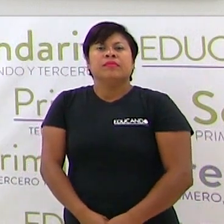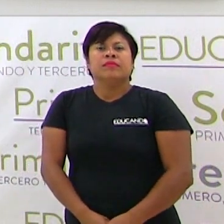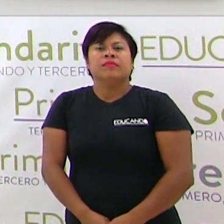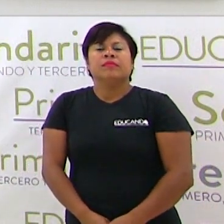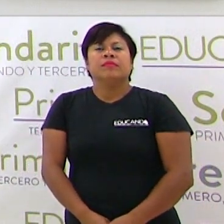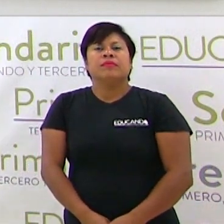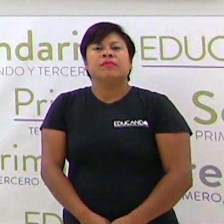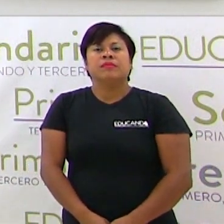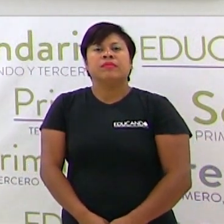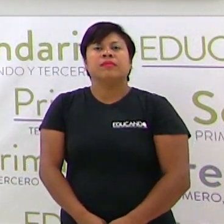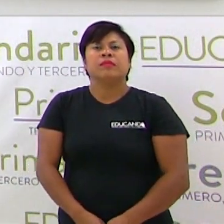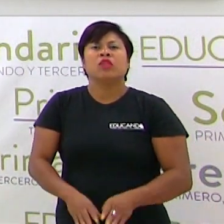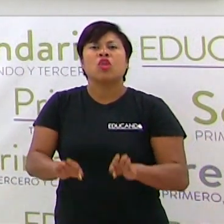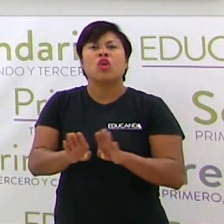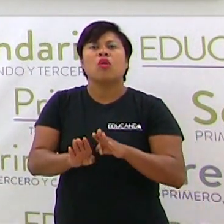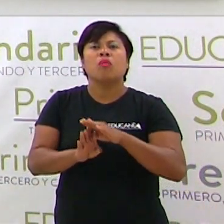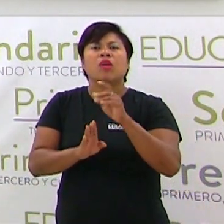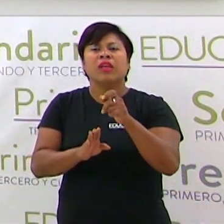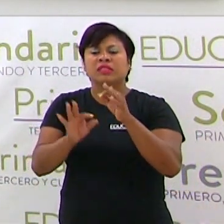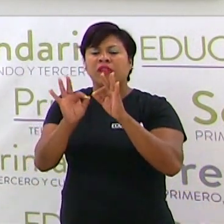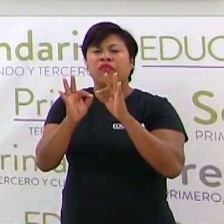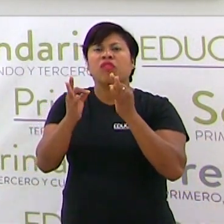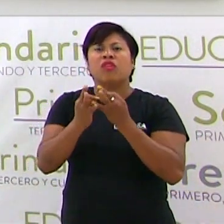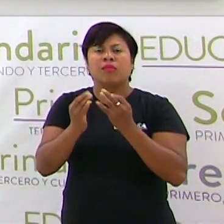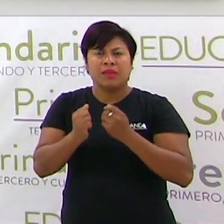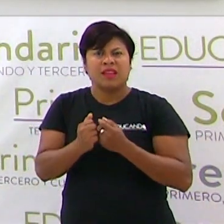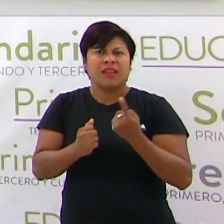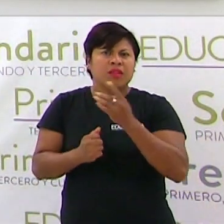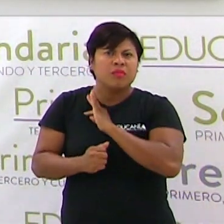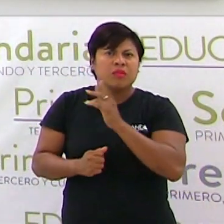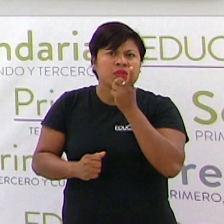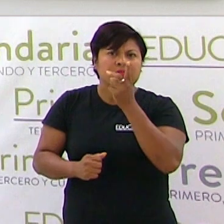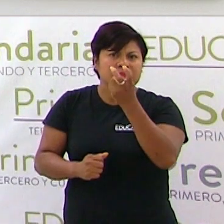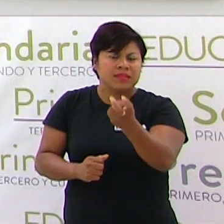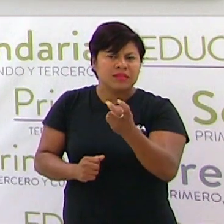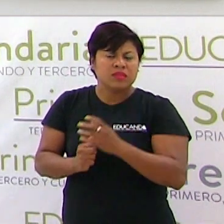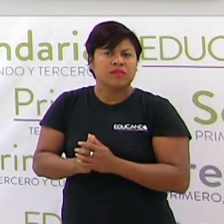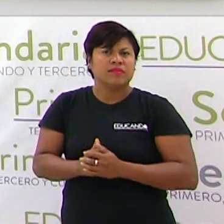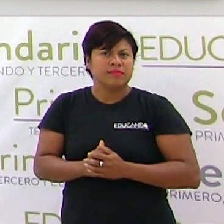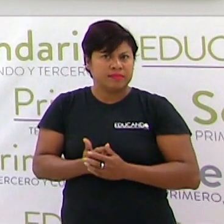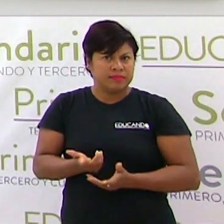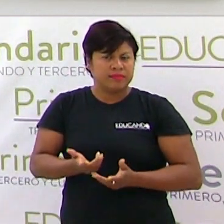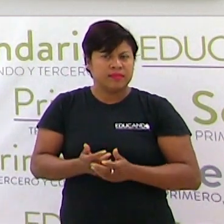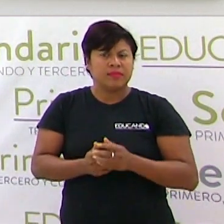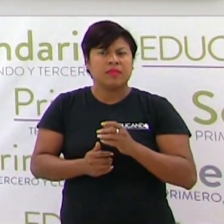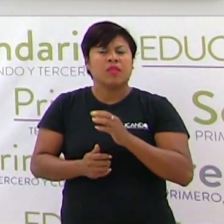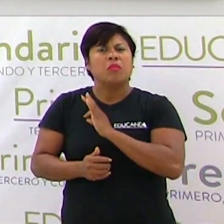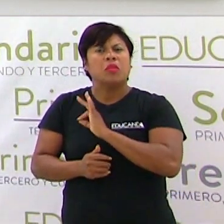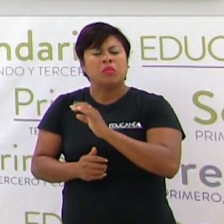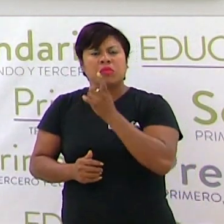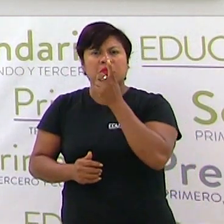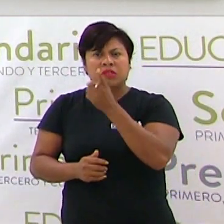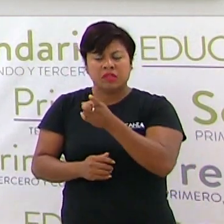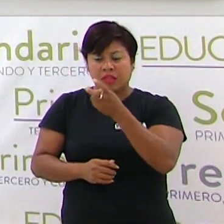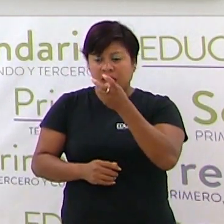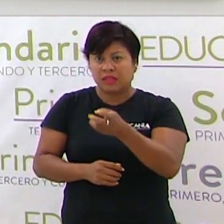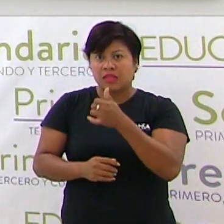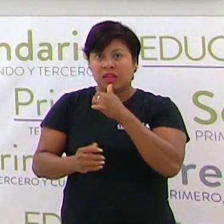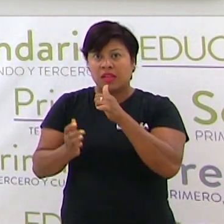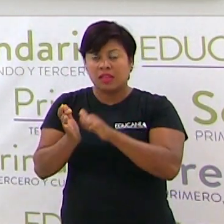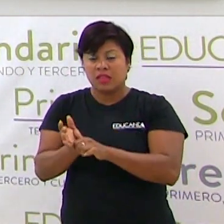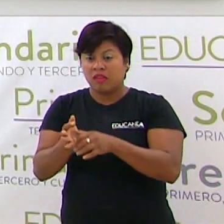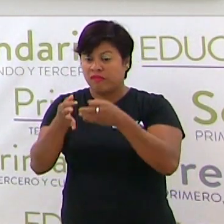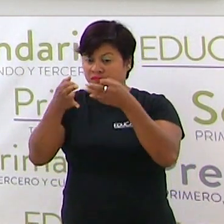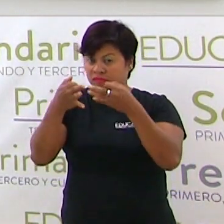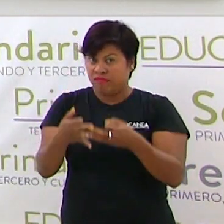¿Cómo es la forma, pues? ¿Qué podemos decir de eso? Del estilo y el formato podemos decir que en la carta